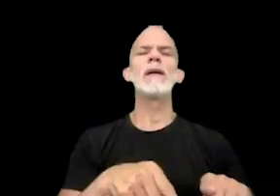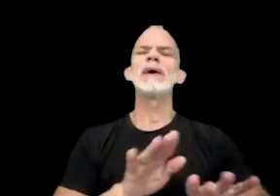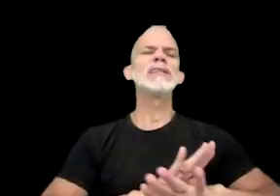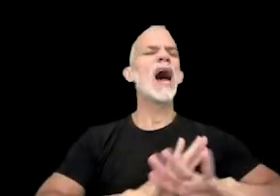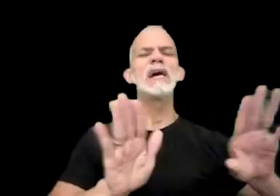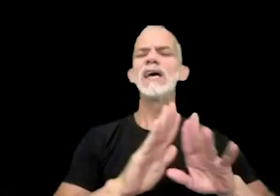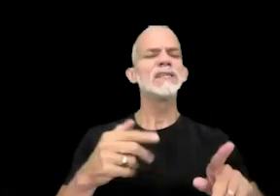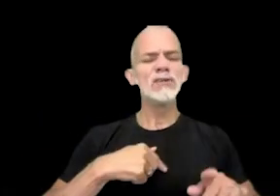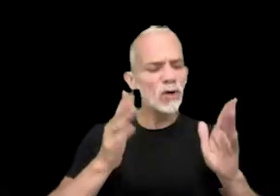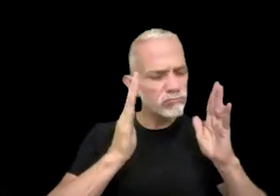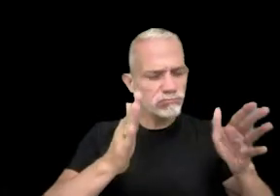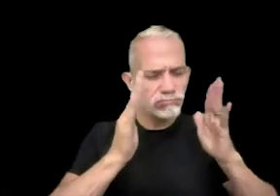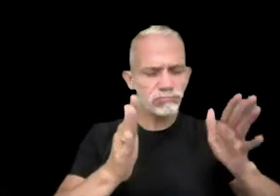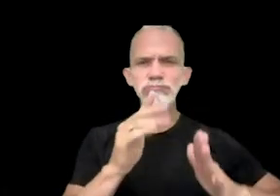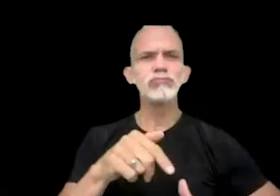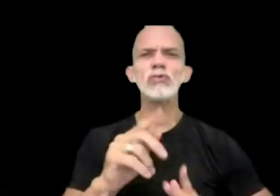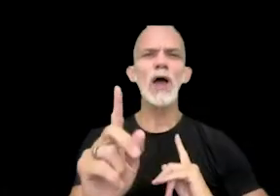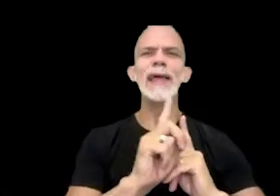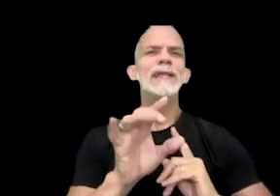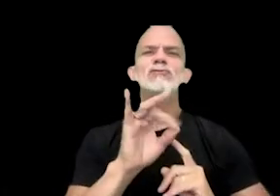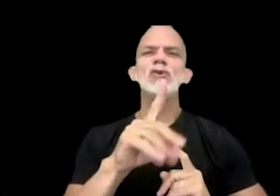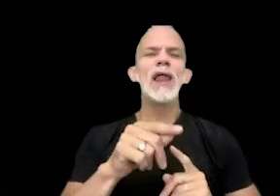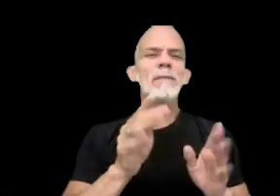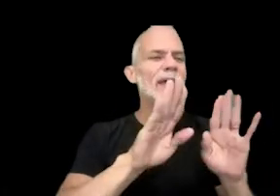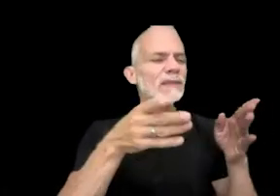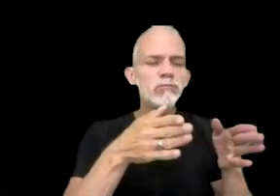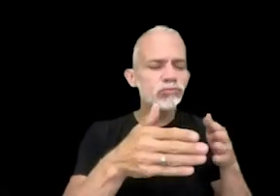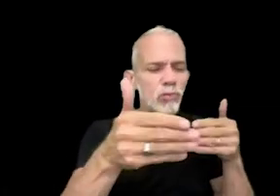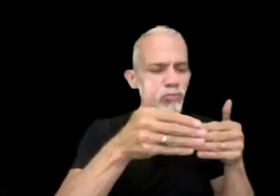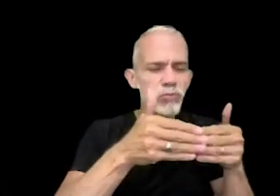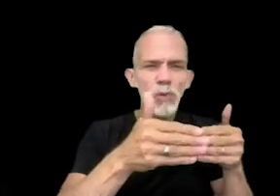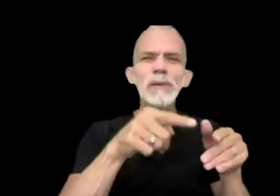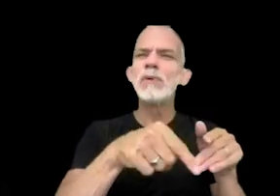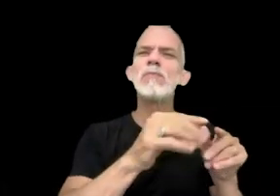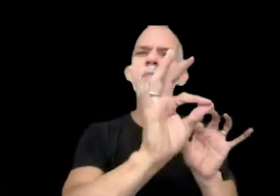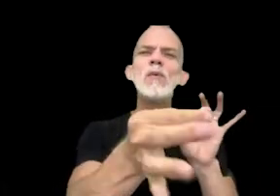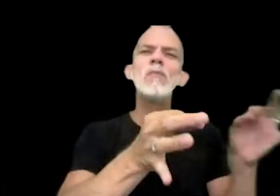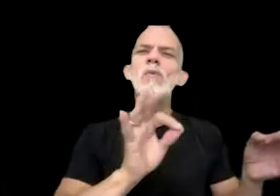voy a seguir atendiendo clientes que son el kiosquito o la maderera de acá abajo.